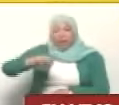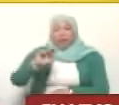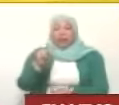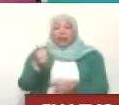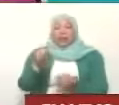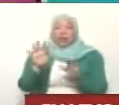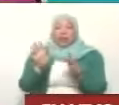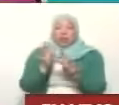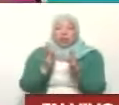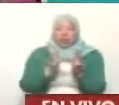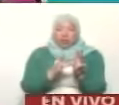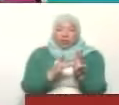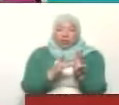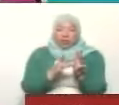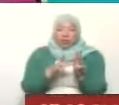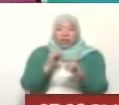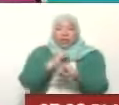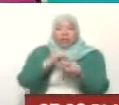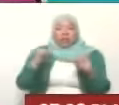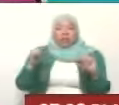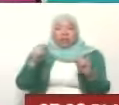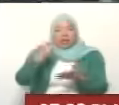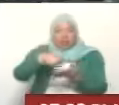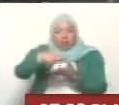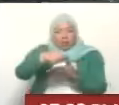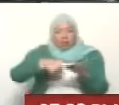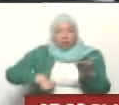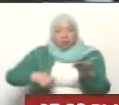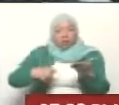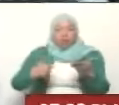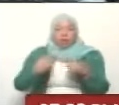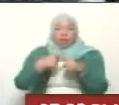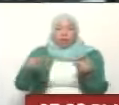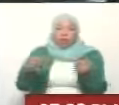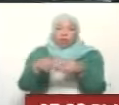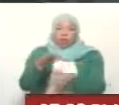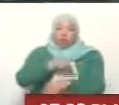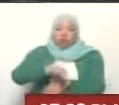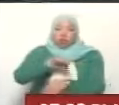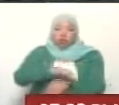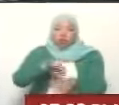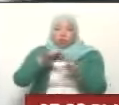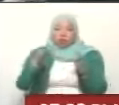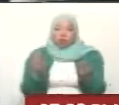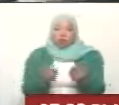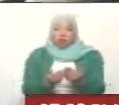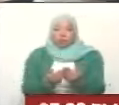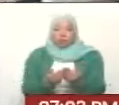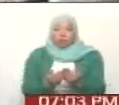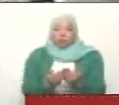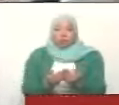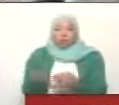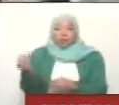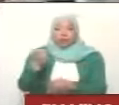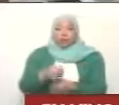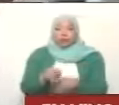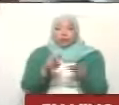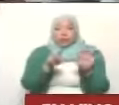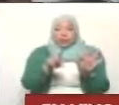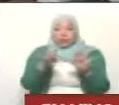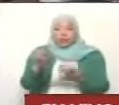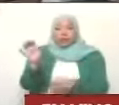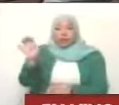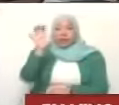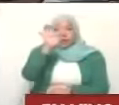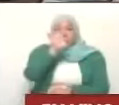19 de abril, encuentro de la Alternativa Social Mundial, con más de 60